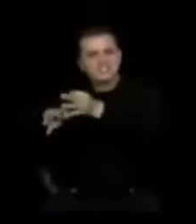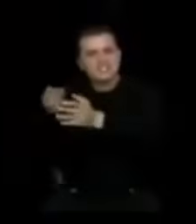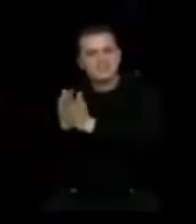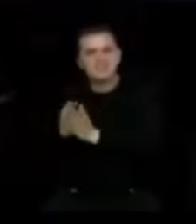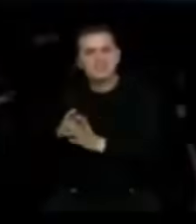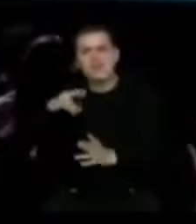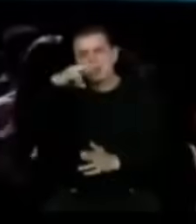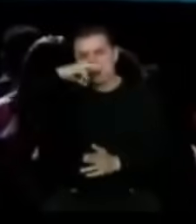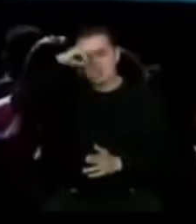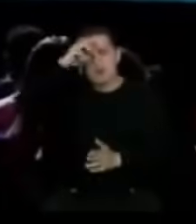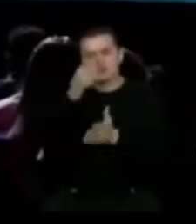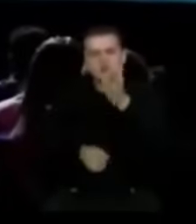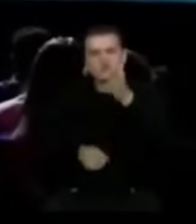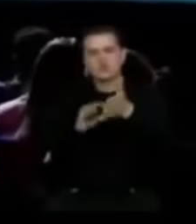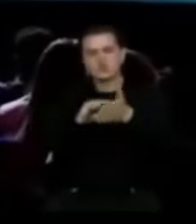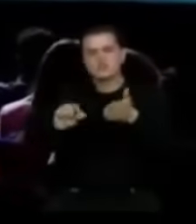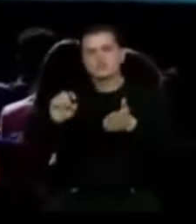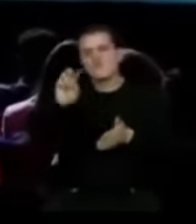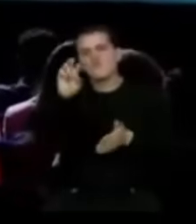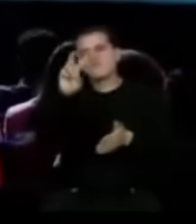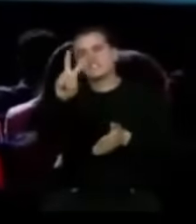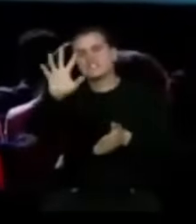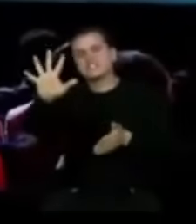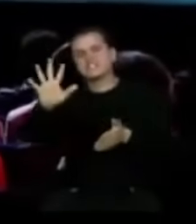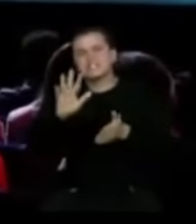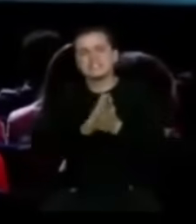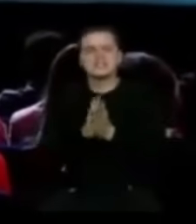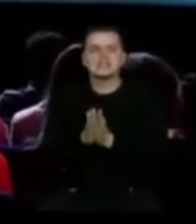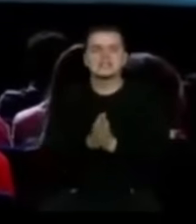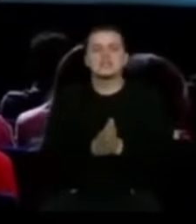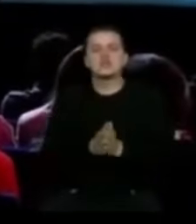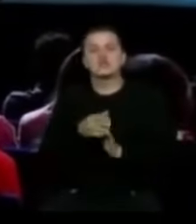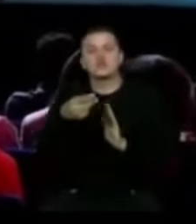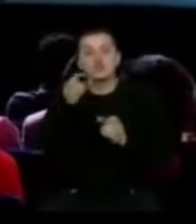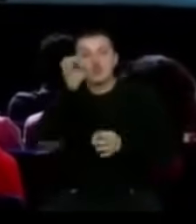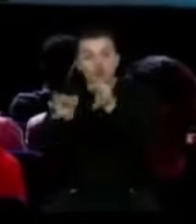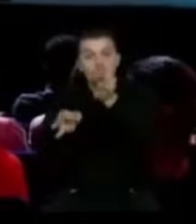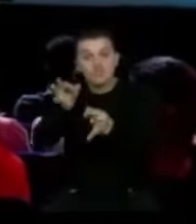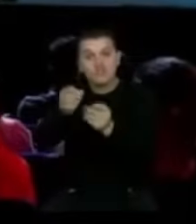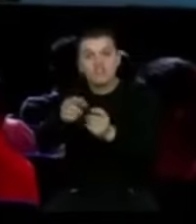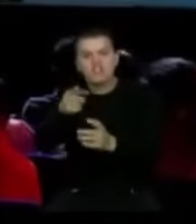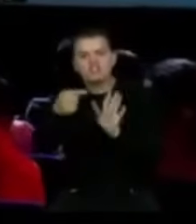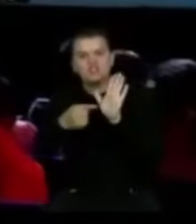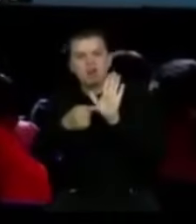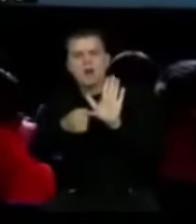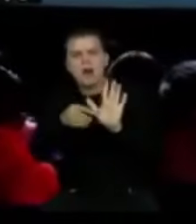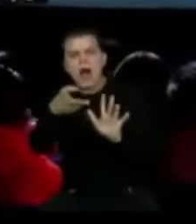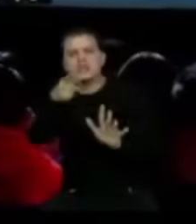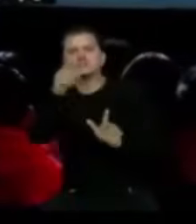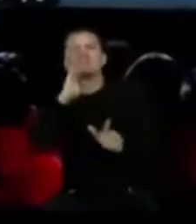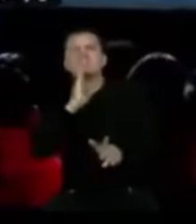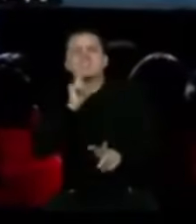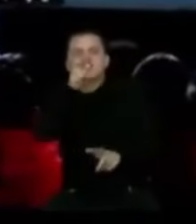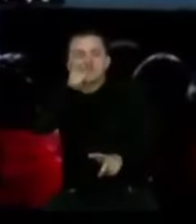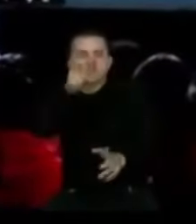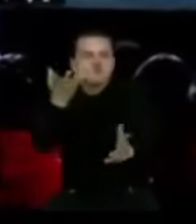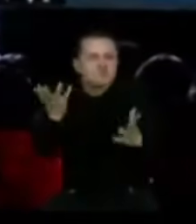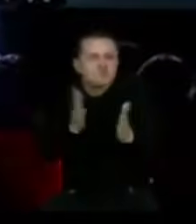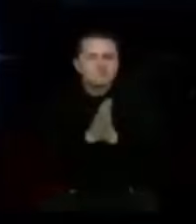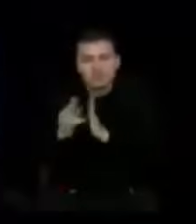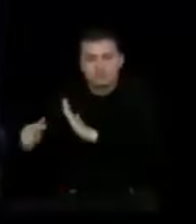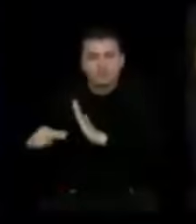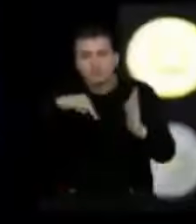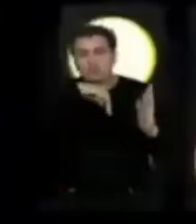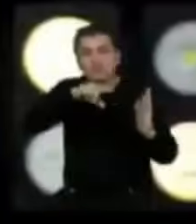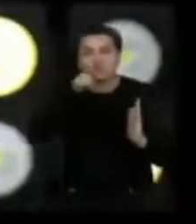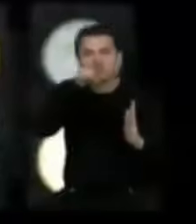Romanos 4:25. Tu justificación habla de tu identidad, de quién tú eres. A causa de su